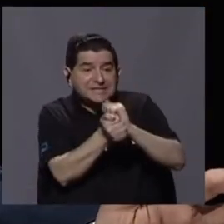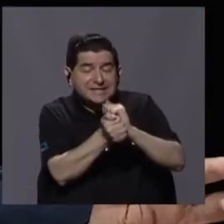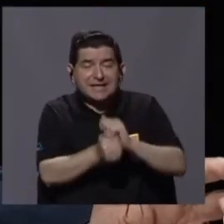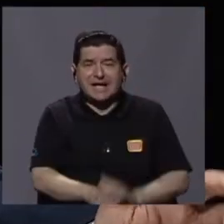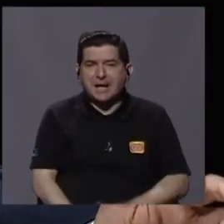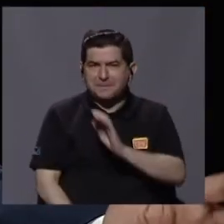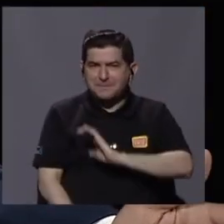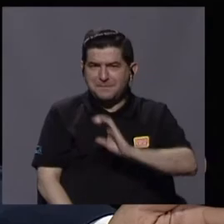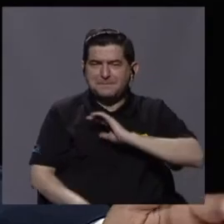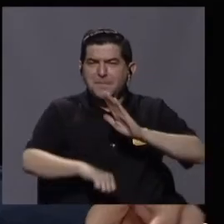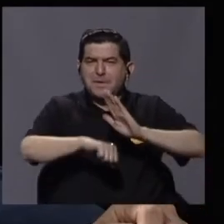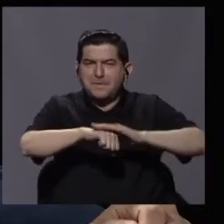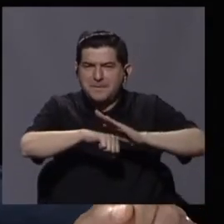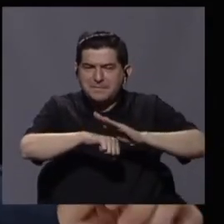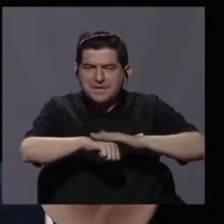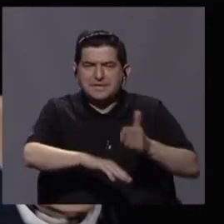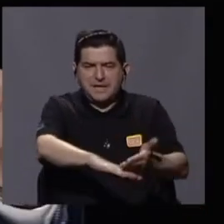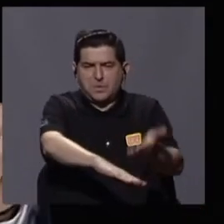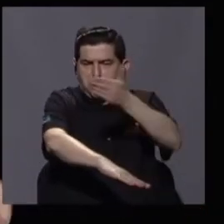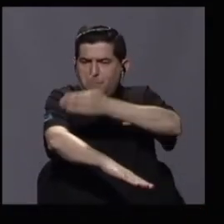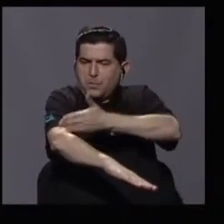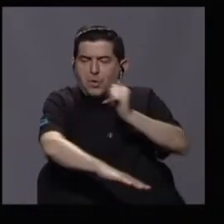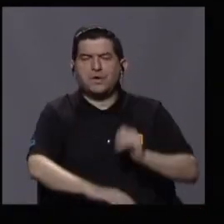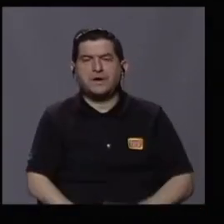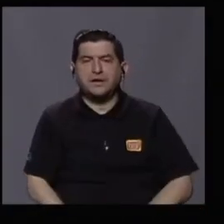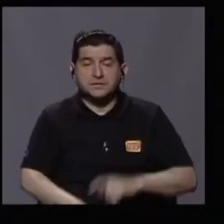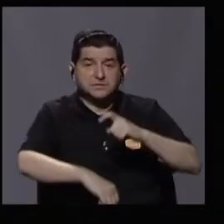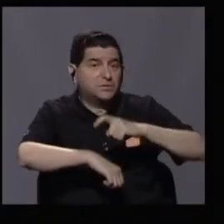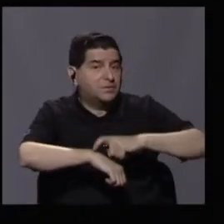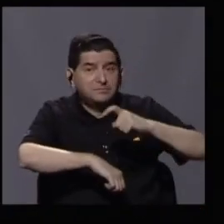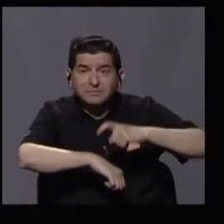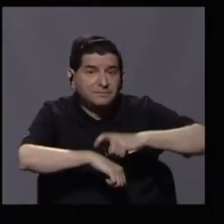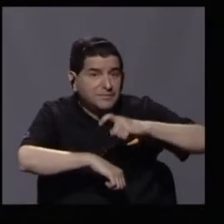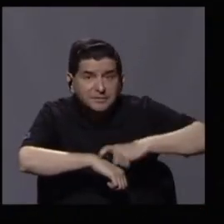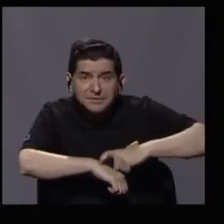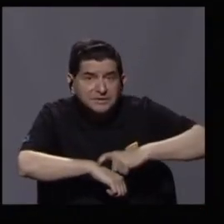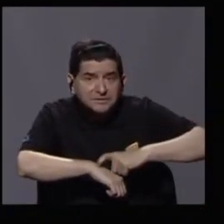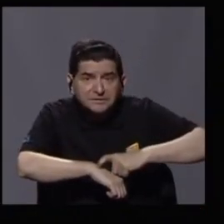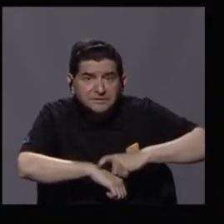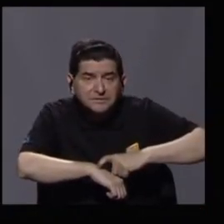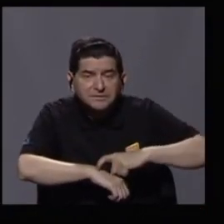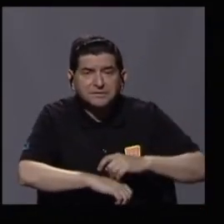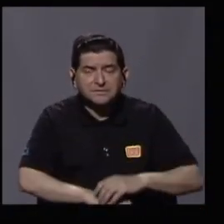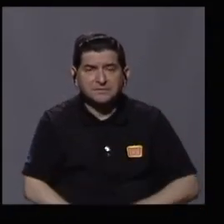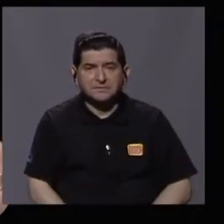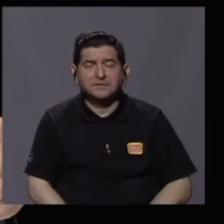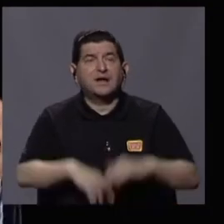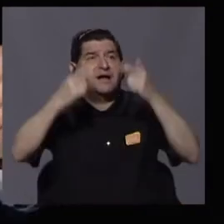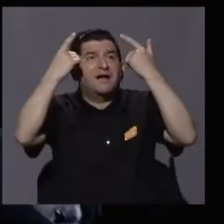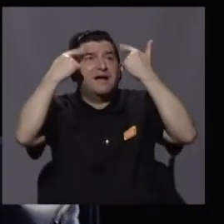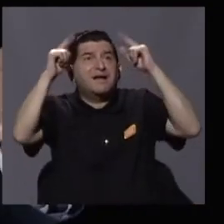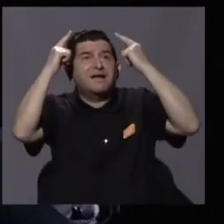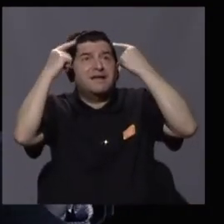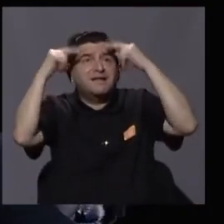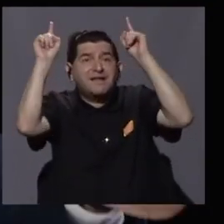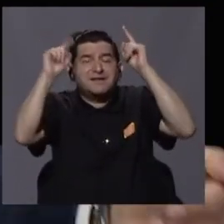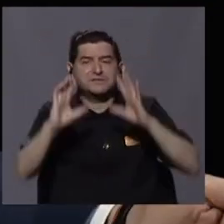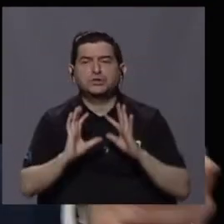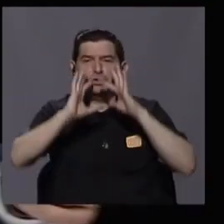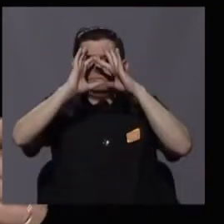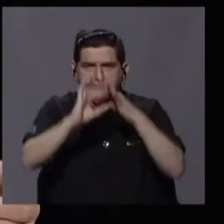podría permitir un salto don julio en un momento en el que el éxito está íntimamente